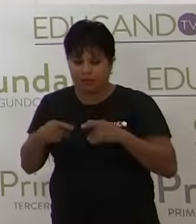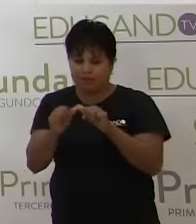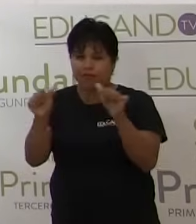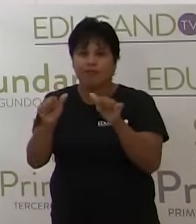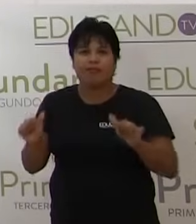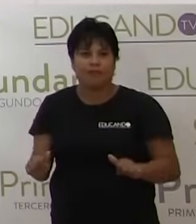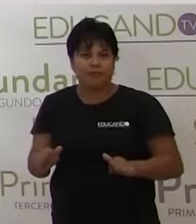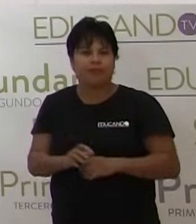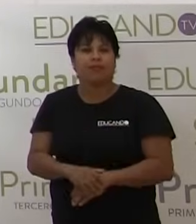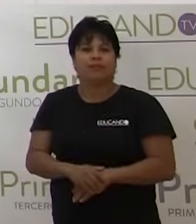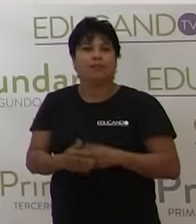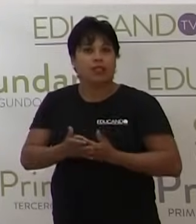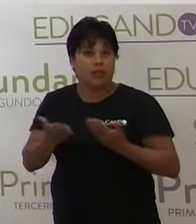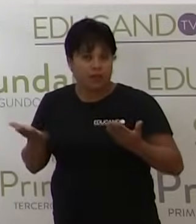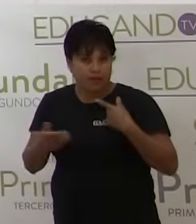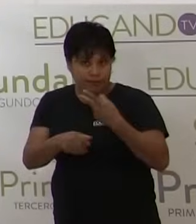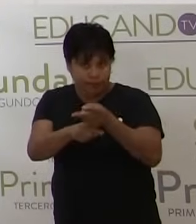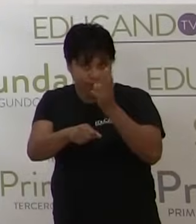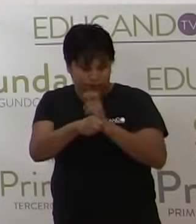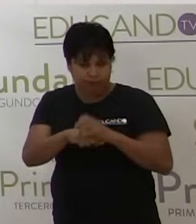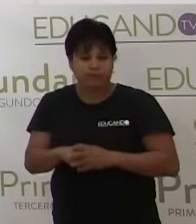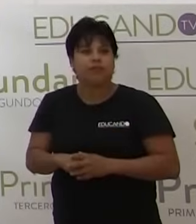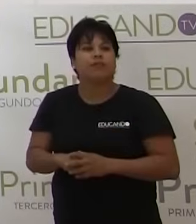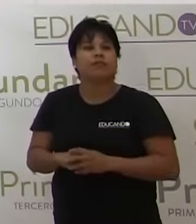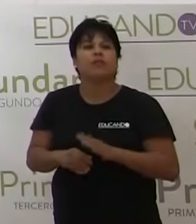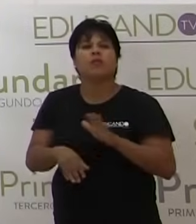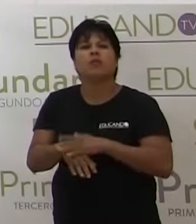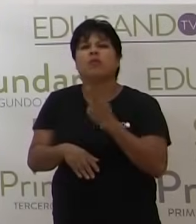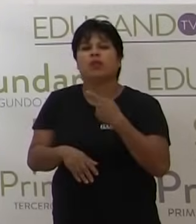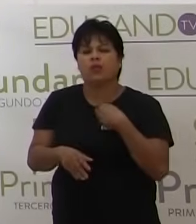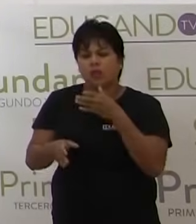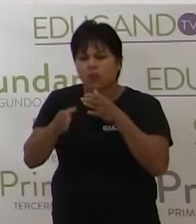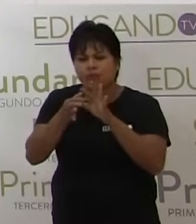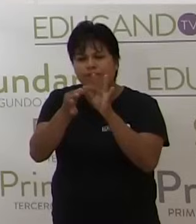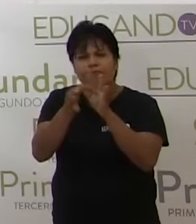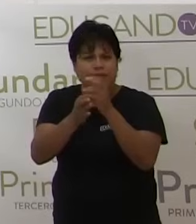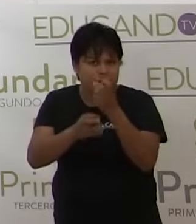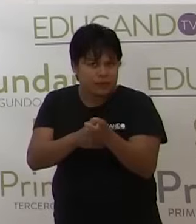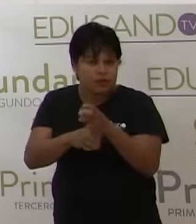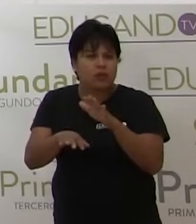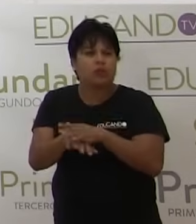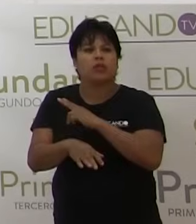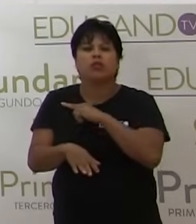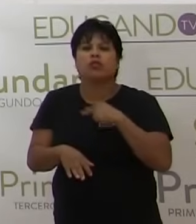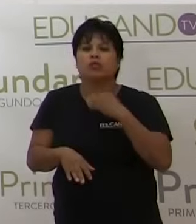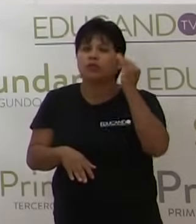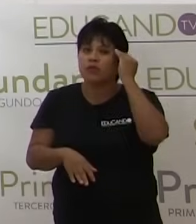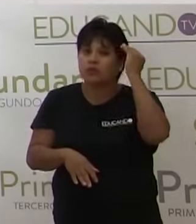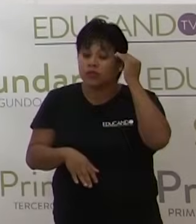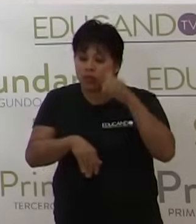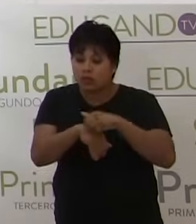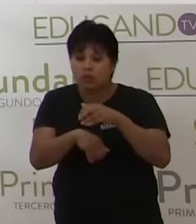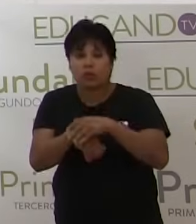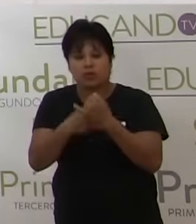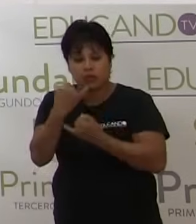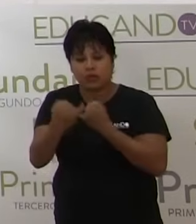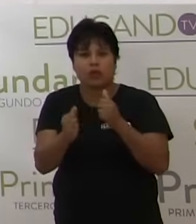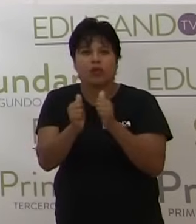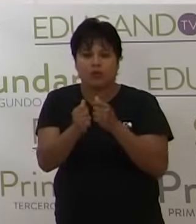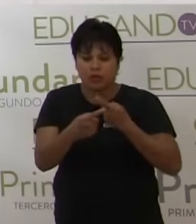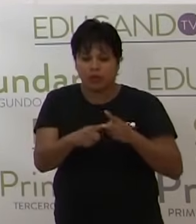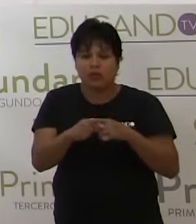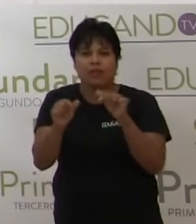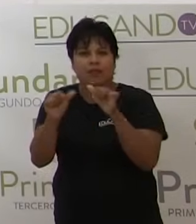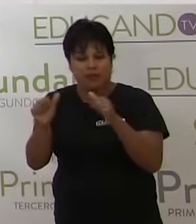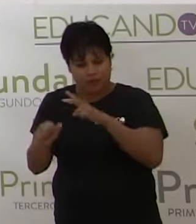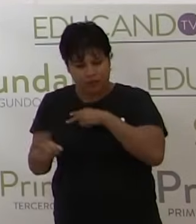artistas ahora te invito acá por qué te comenté esto porque hoy vamos a conocer los números jugando con artesanías